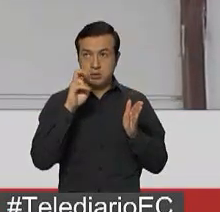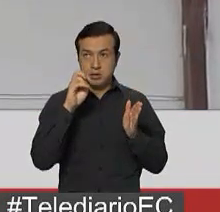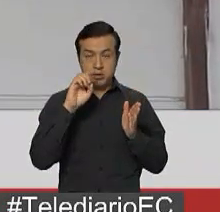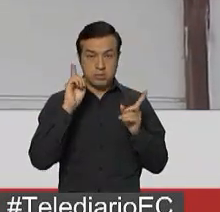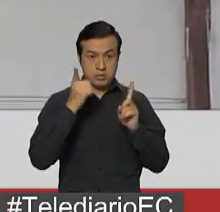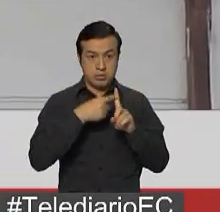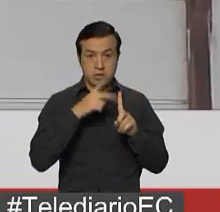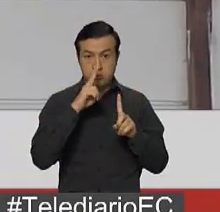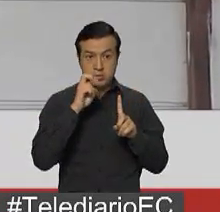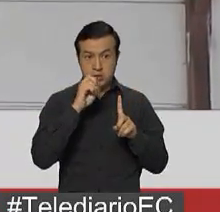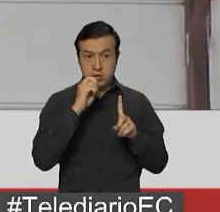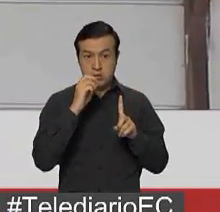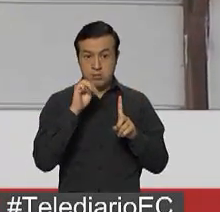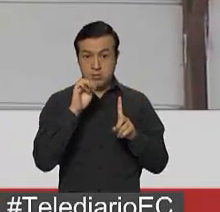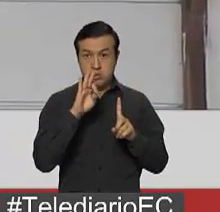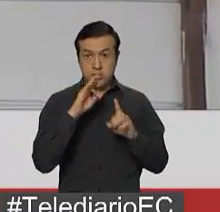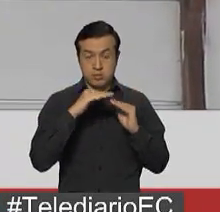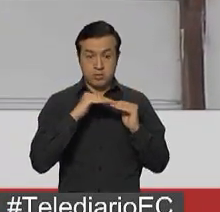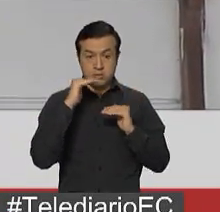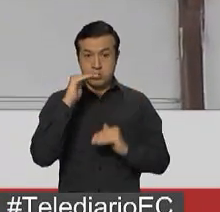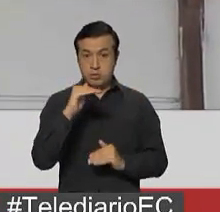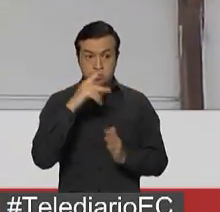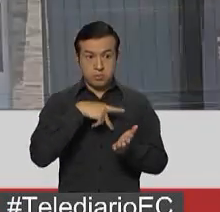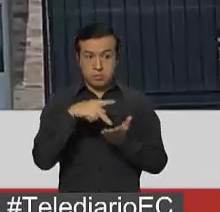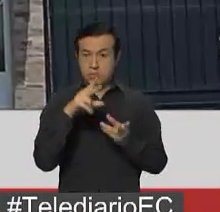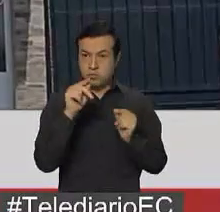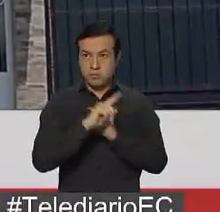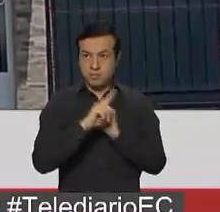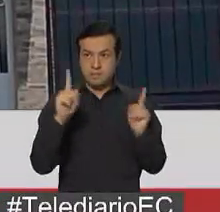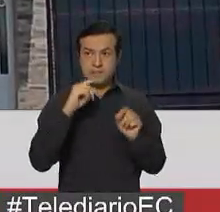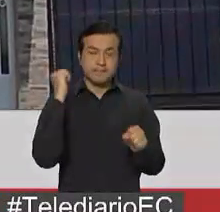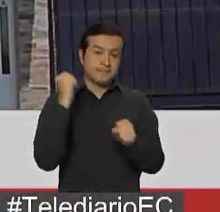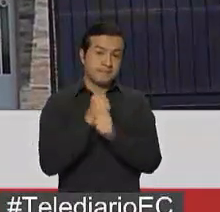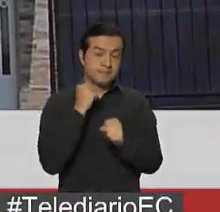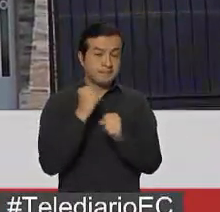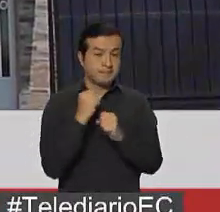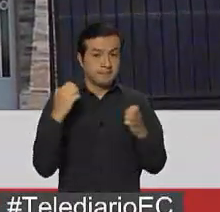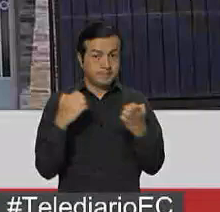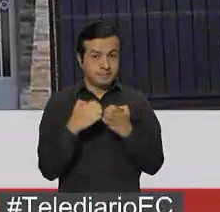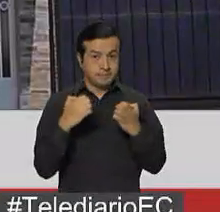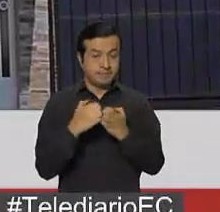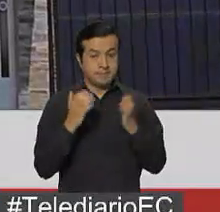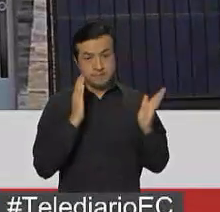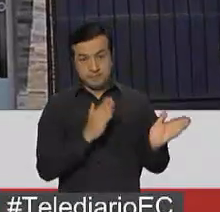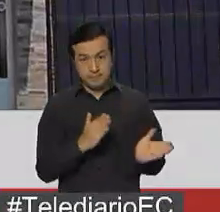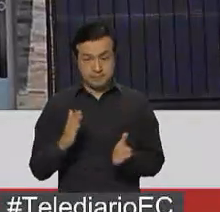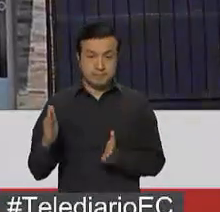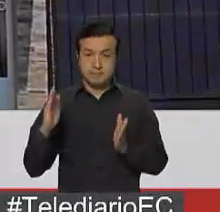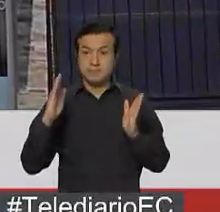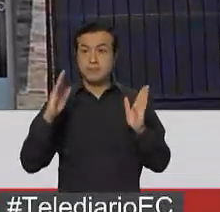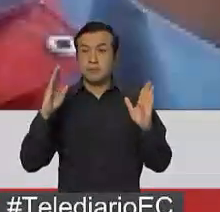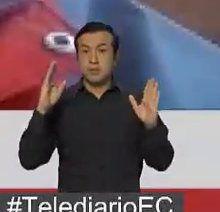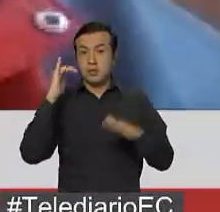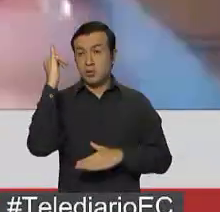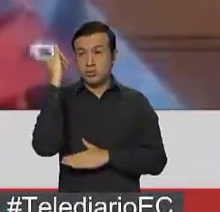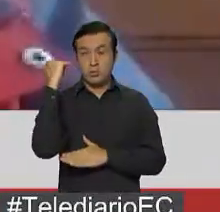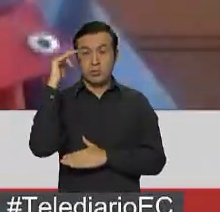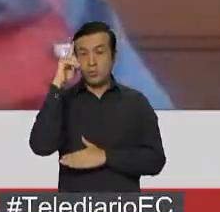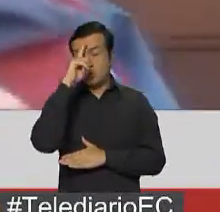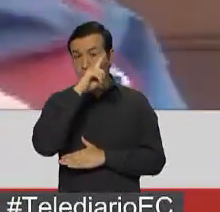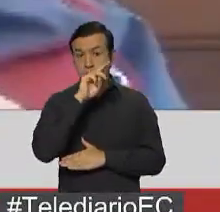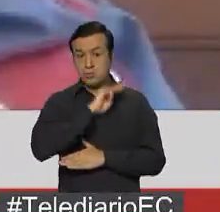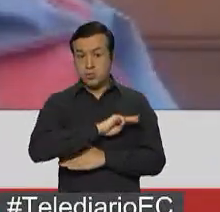para buscar salidas a la crisis de este sector precisó que es necesario trabajar en equipo y sectorizar a las industrias más golpeadas el